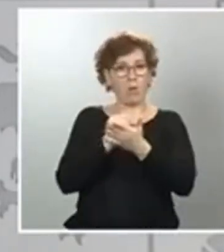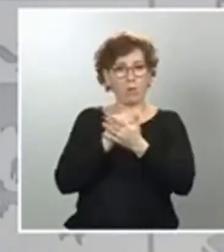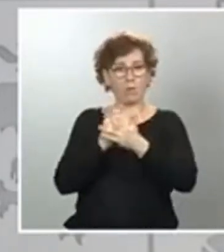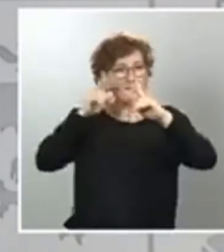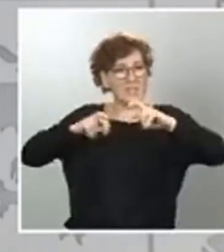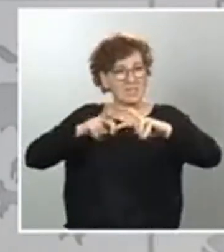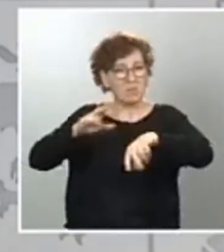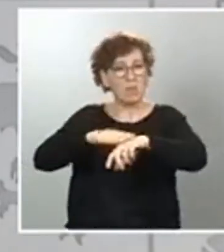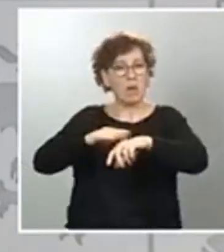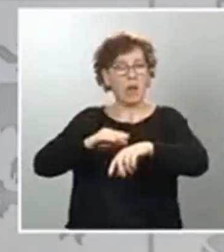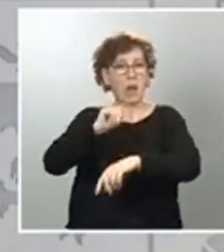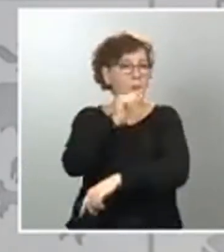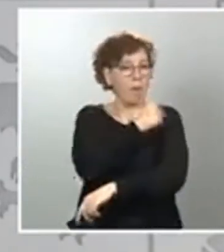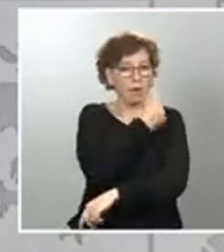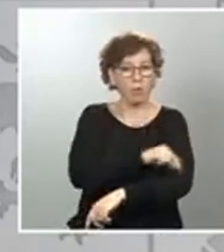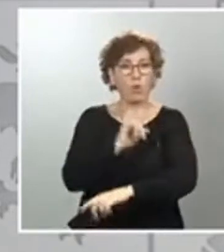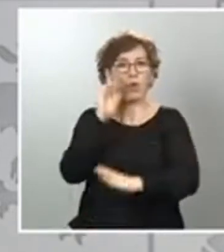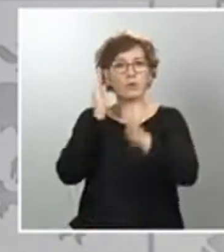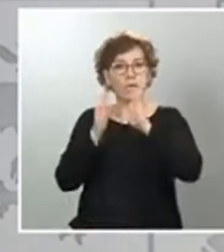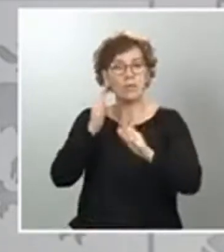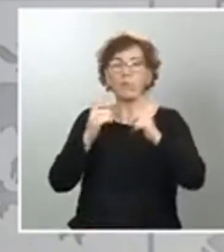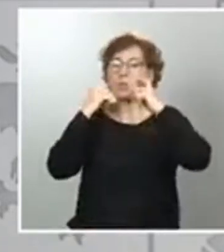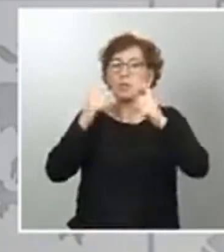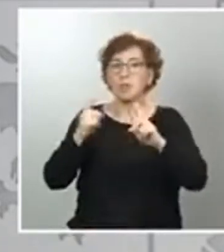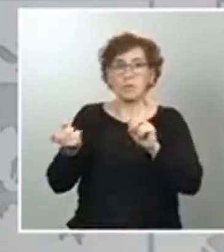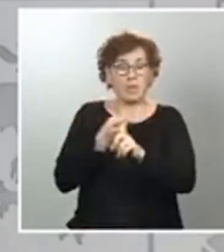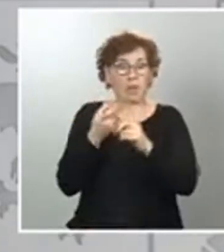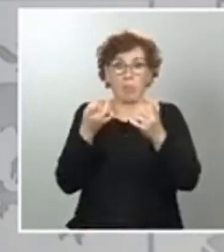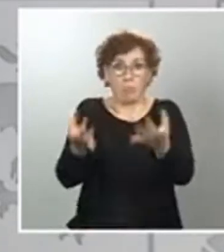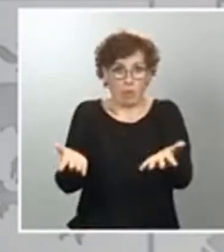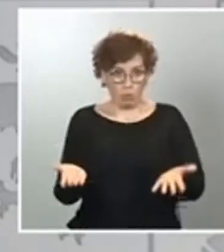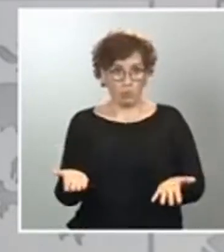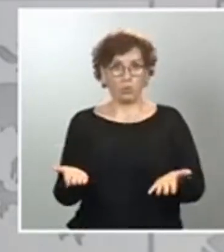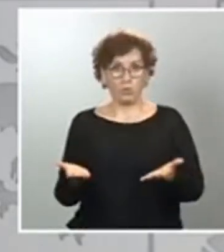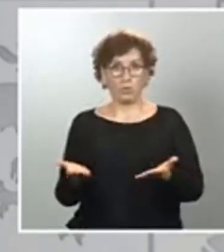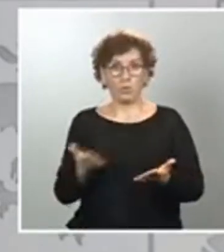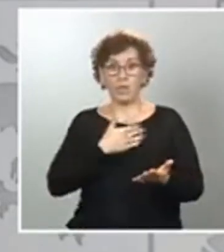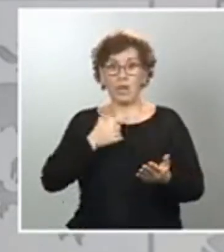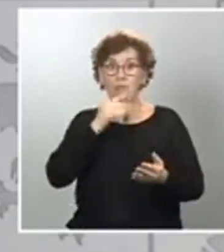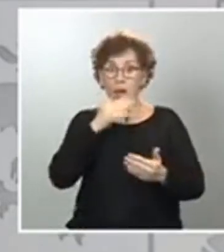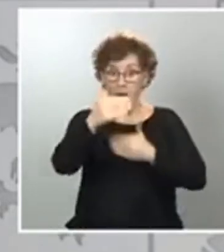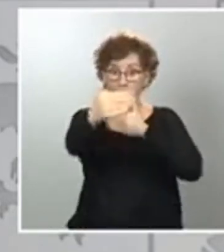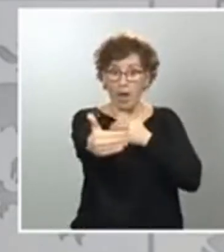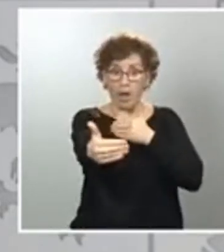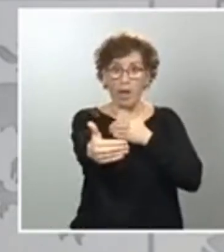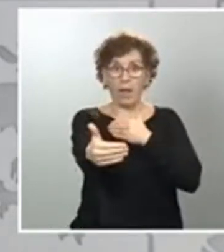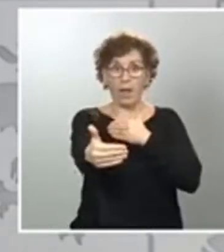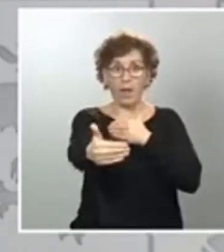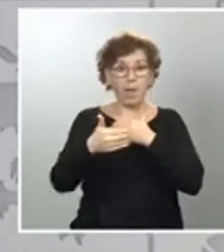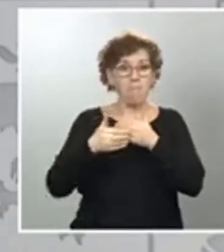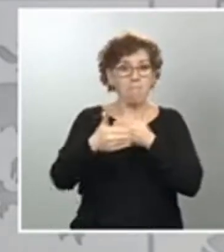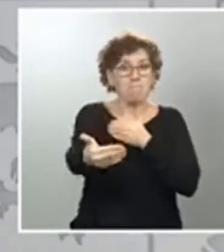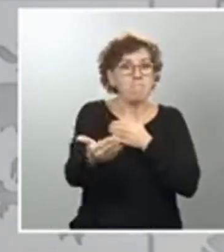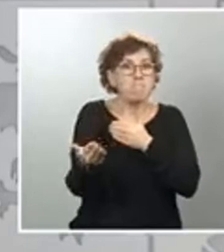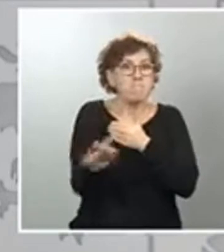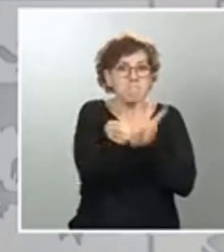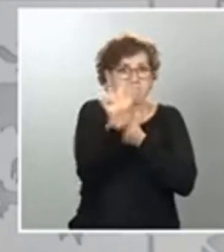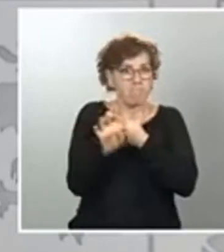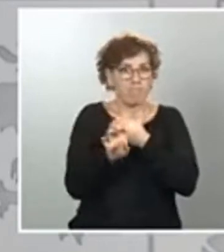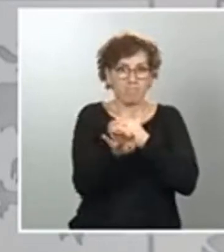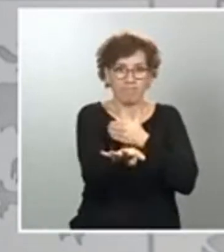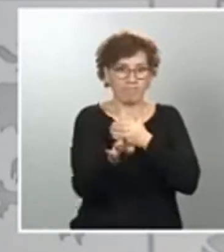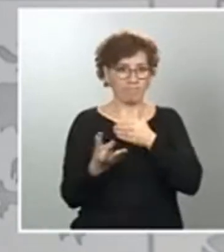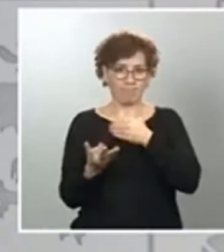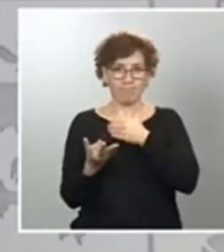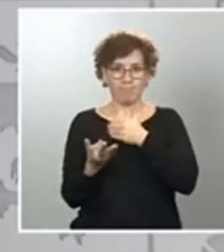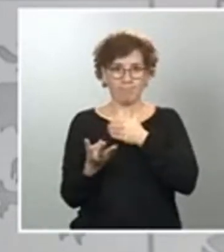o un remedio terapéutico. Por tanto, nos estamos enfrentando a algo que desconocemos y, por tanto, no solamente tenemos que